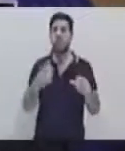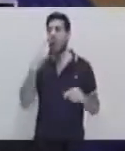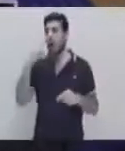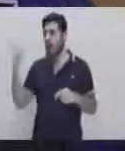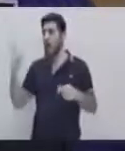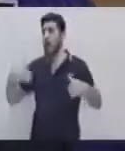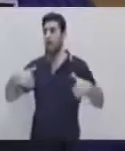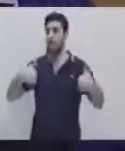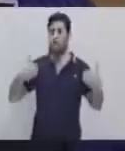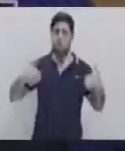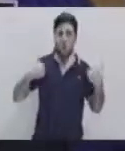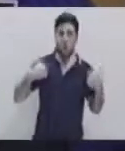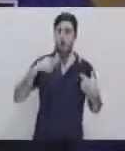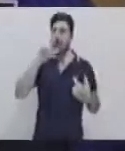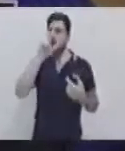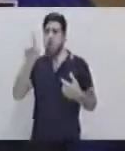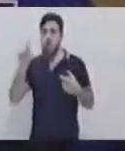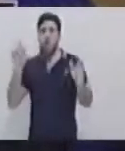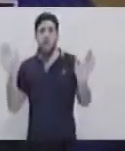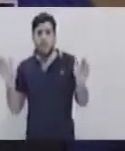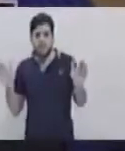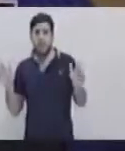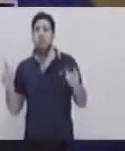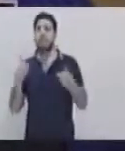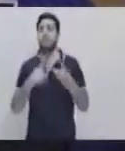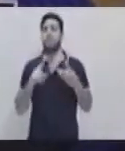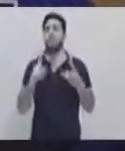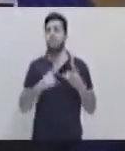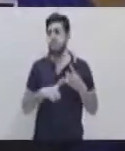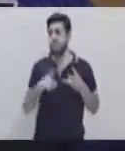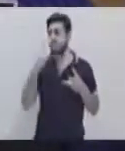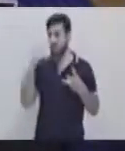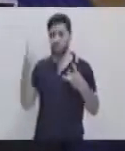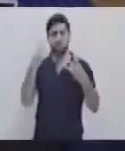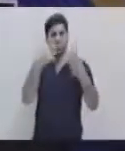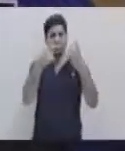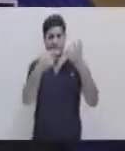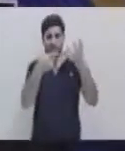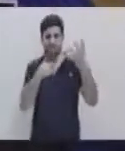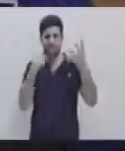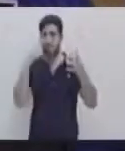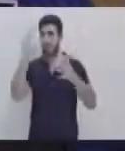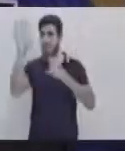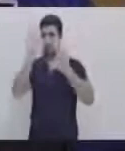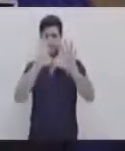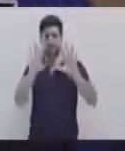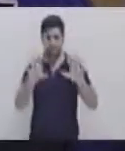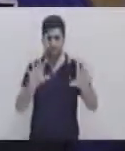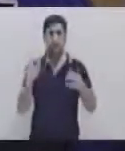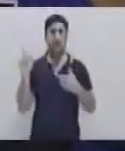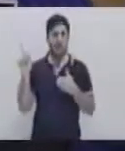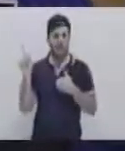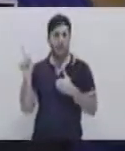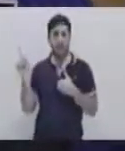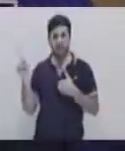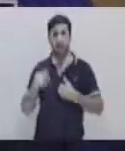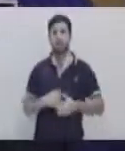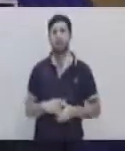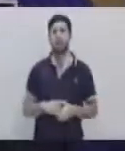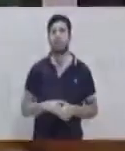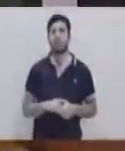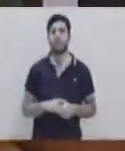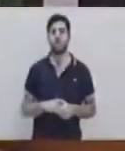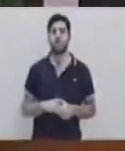Vemos a un mono, a un colibrí, vemos a una iguana, un tucán, vemos